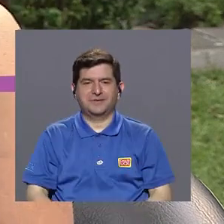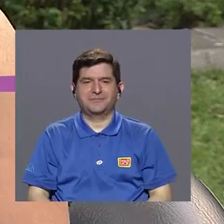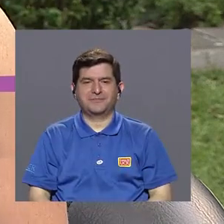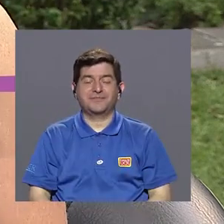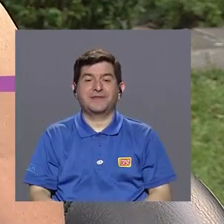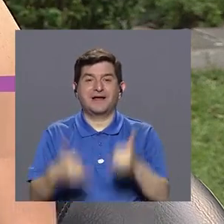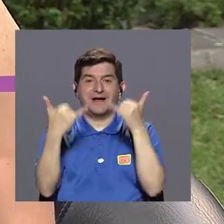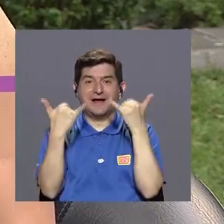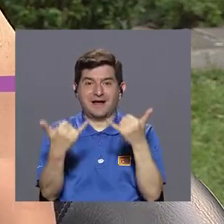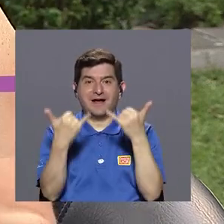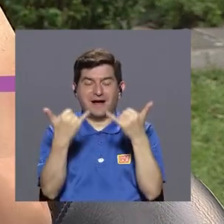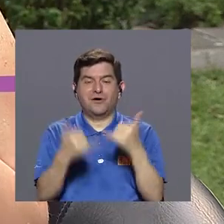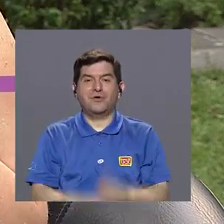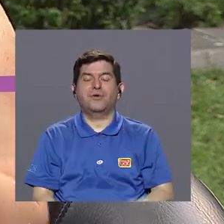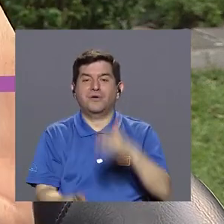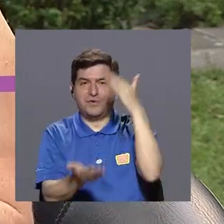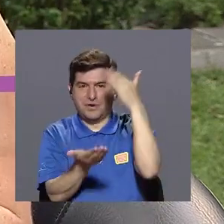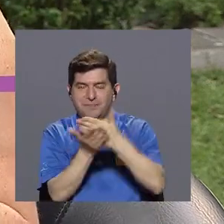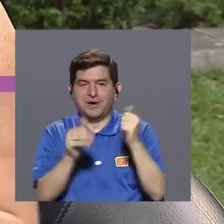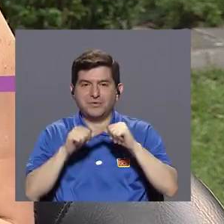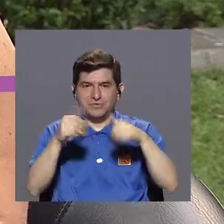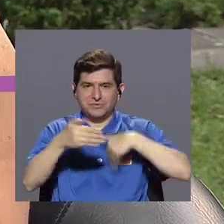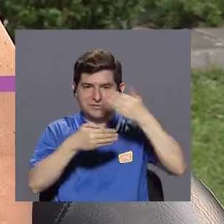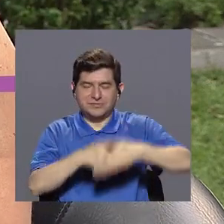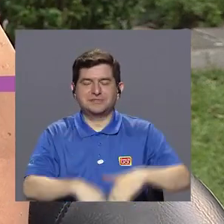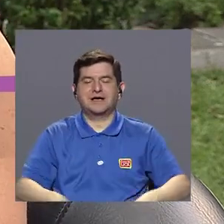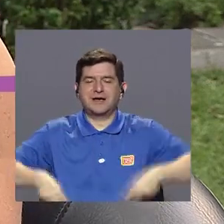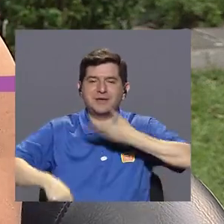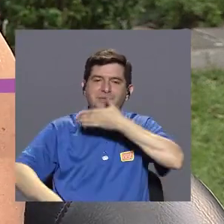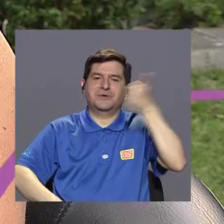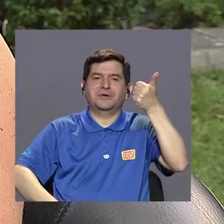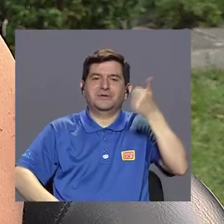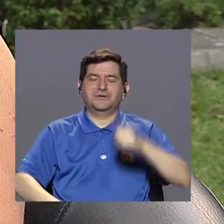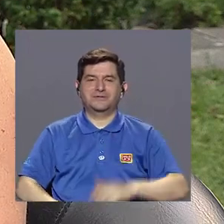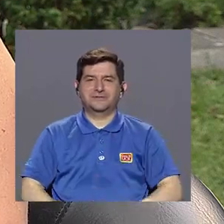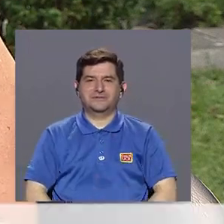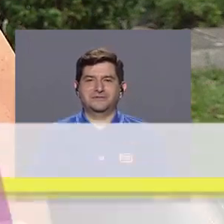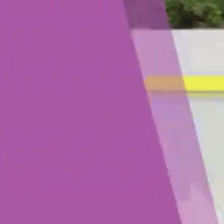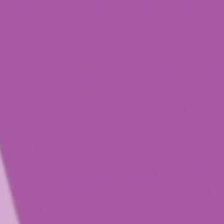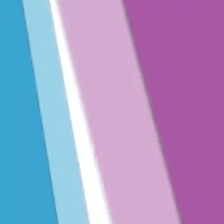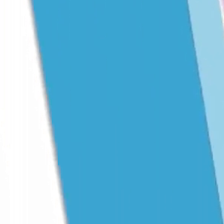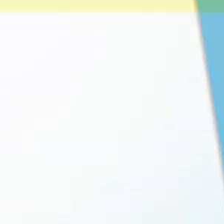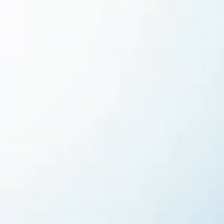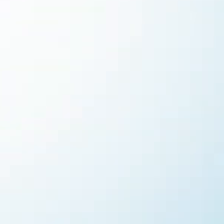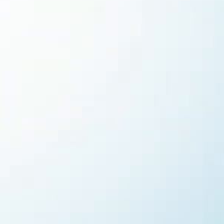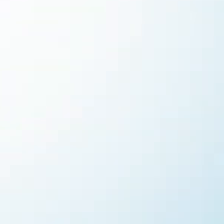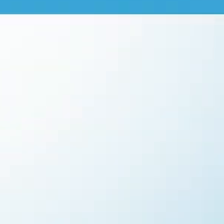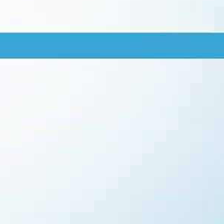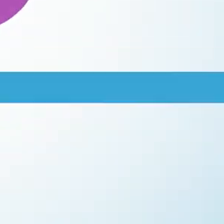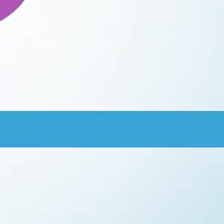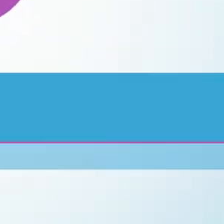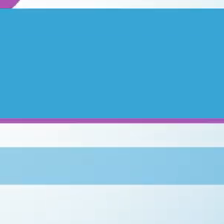Vamos a ir a un corte y ya regresamos con más de Vivir Mejor.